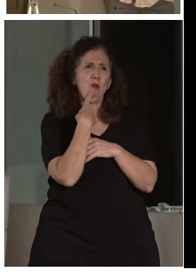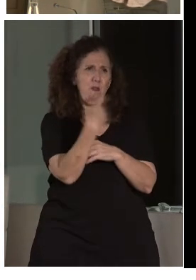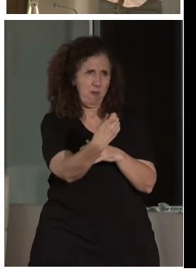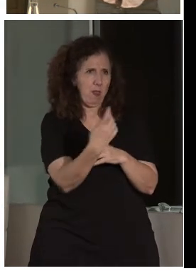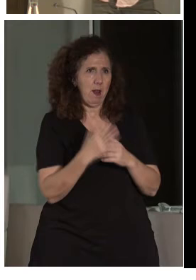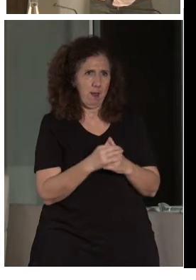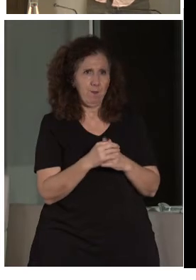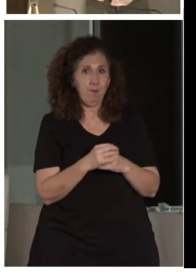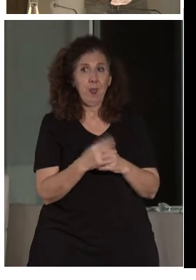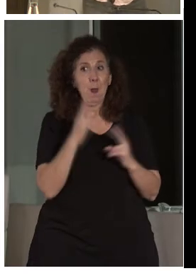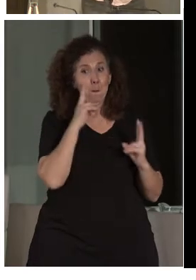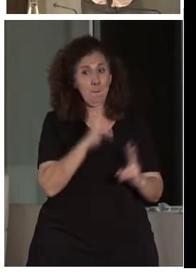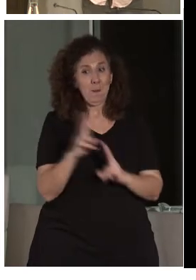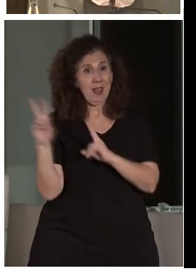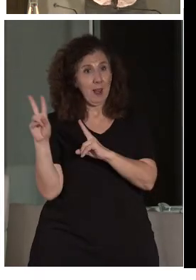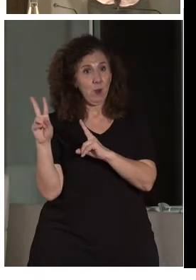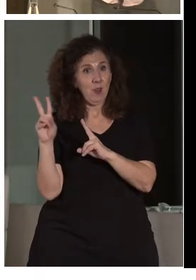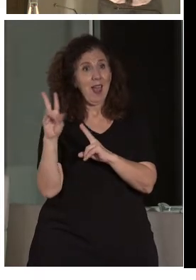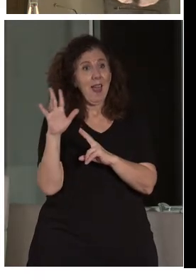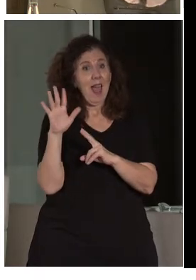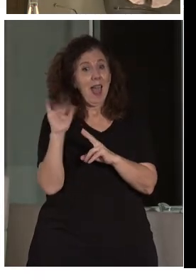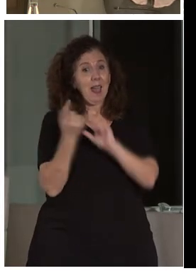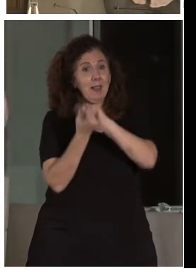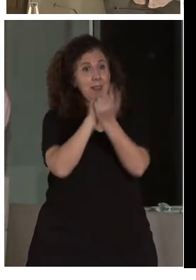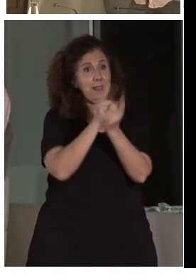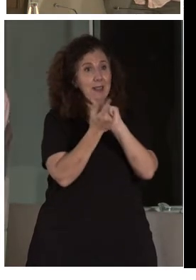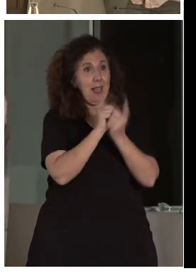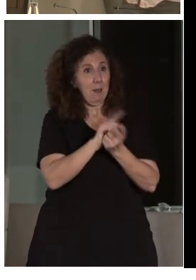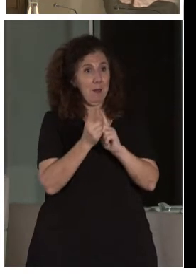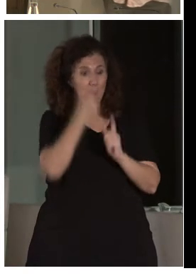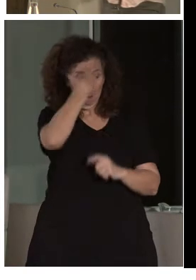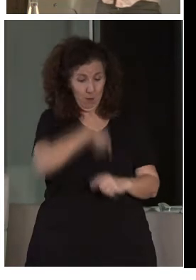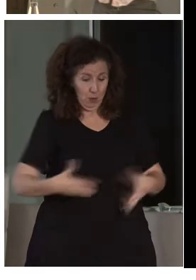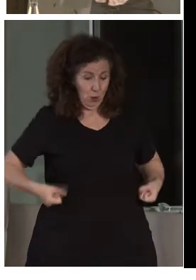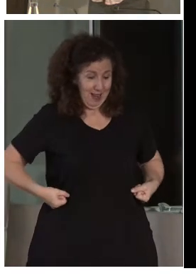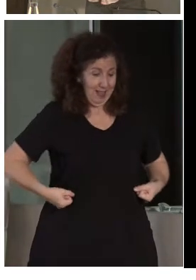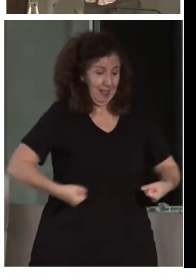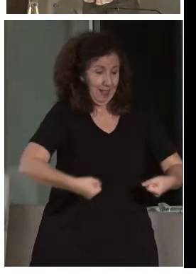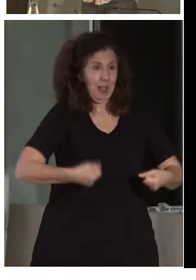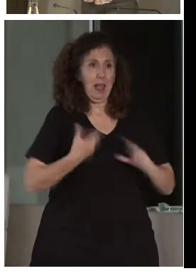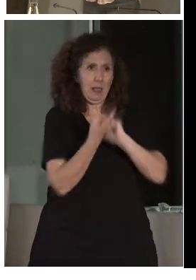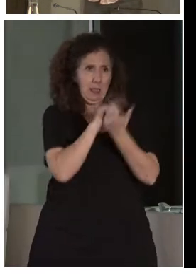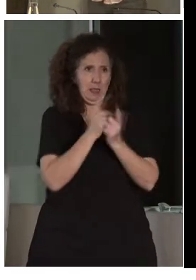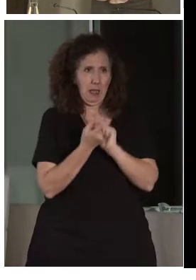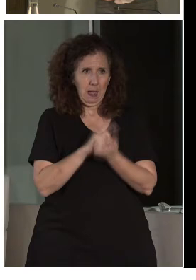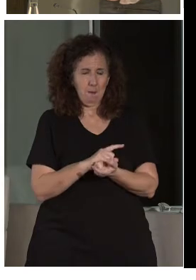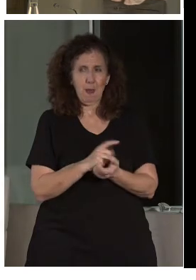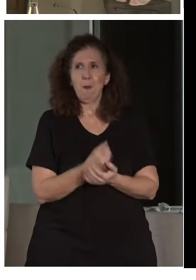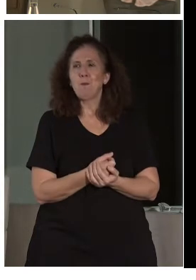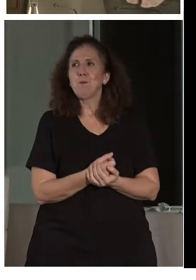hace. Fijaros que siempre es diferente gente la que lleva las sillas, que esa es la intención de esto, ¿no? Y bueno, siempre aprovechamos también